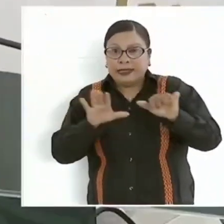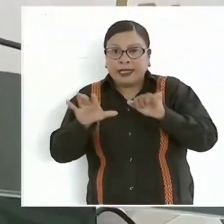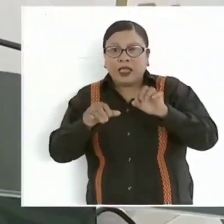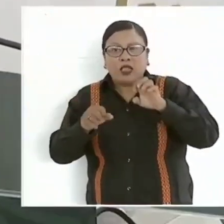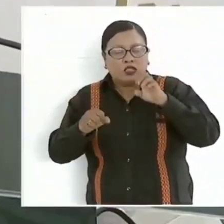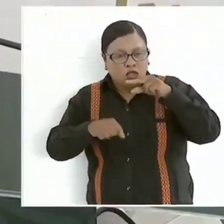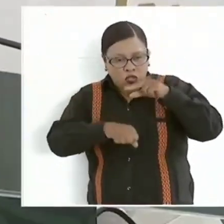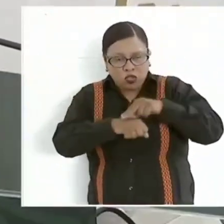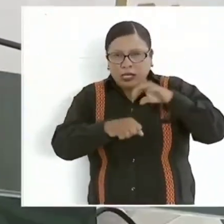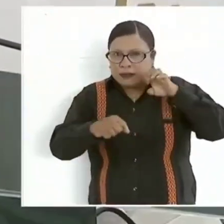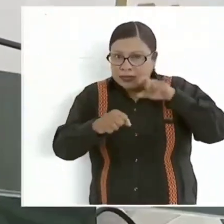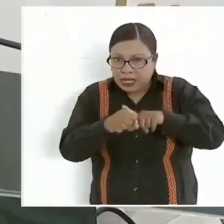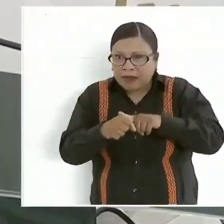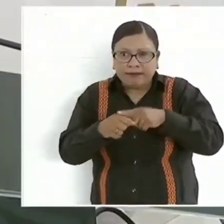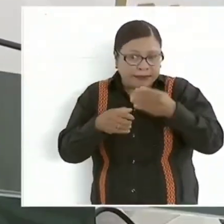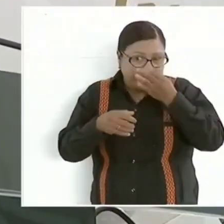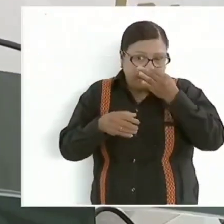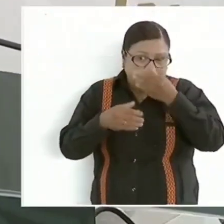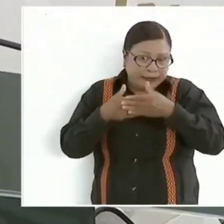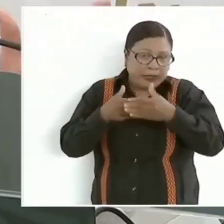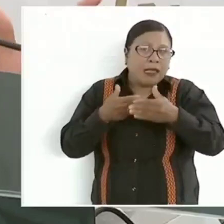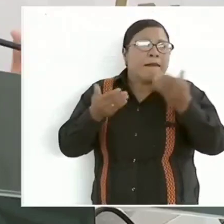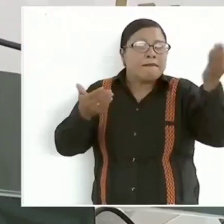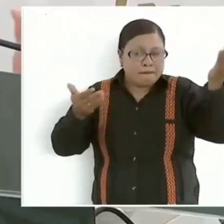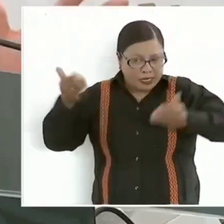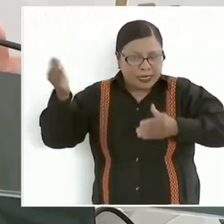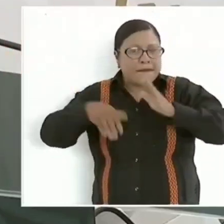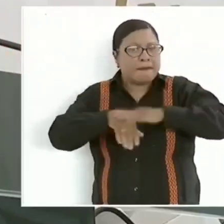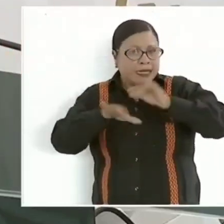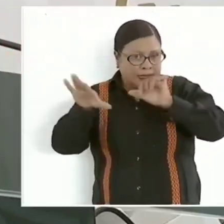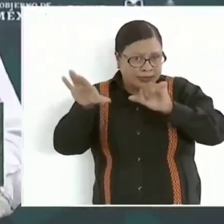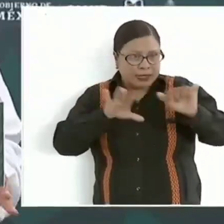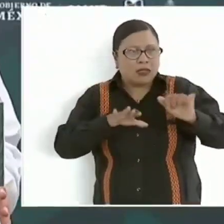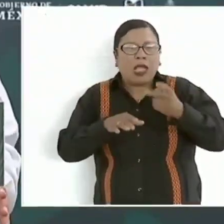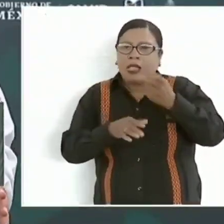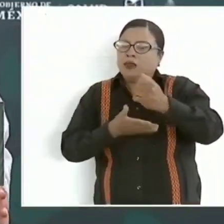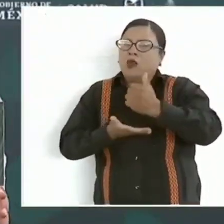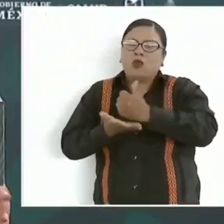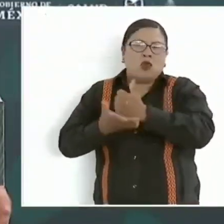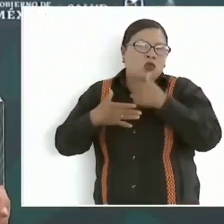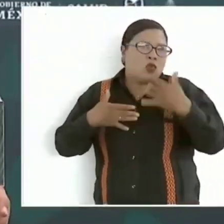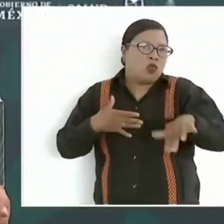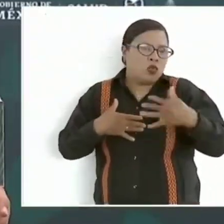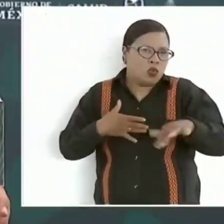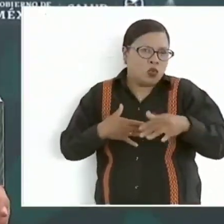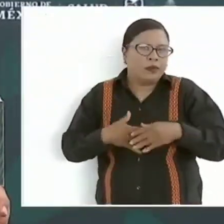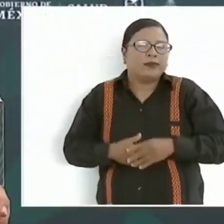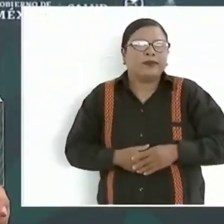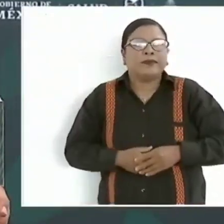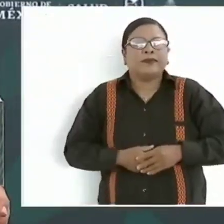llegar 600 más. Eso va a ayudar mucho, pero